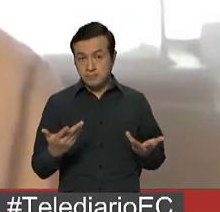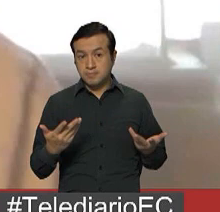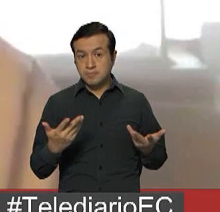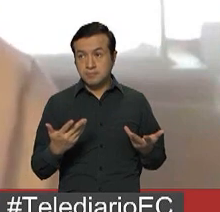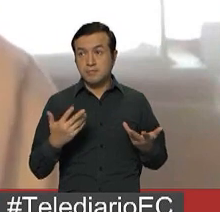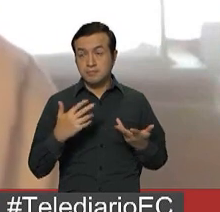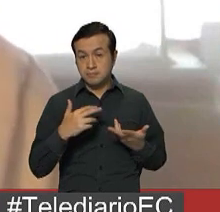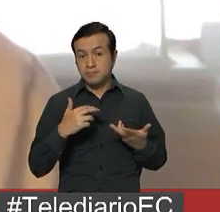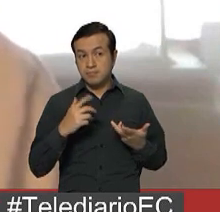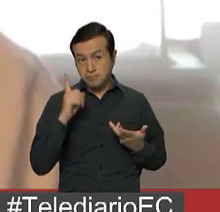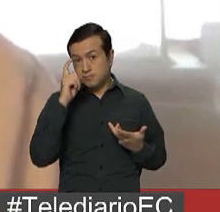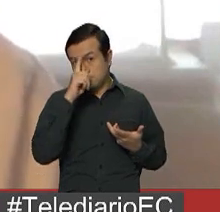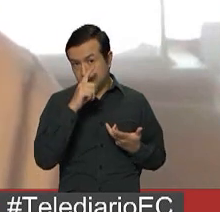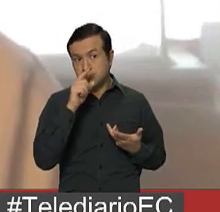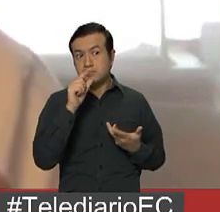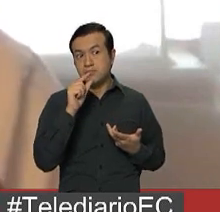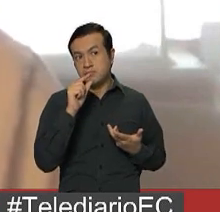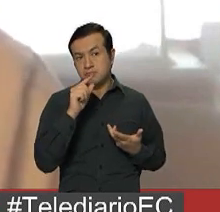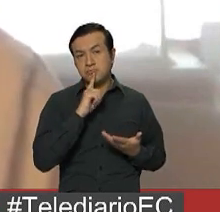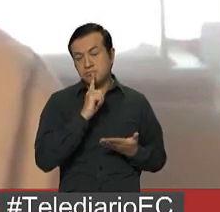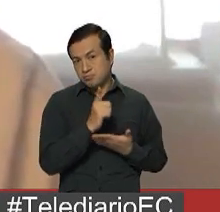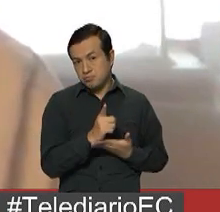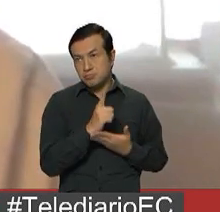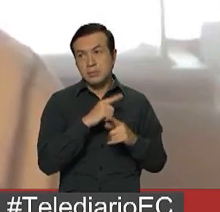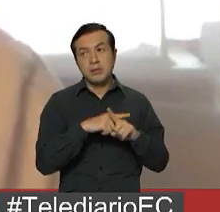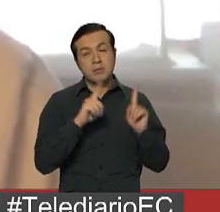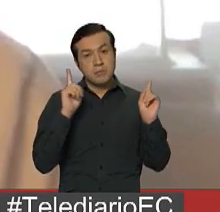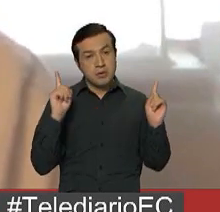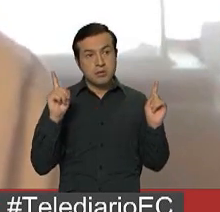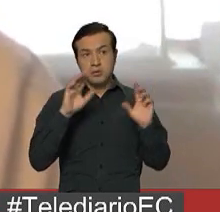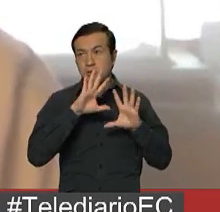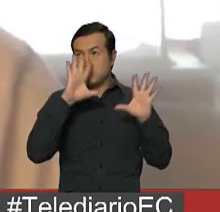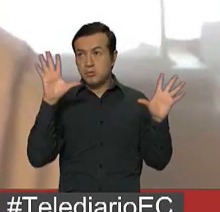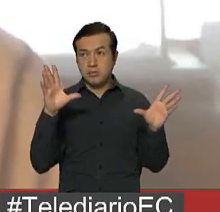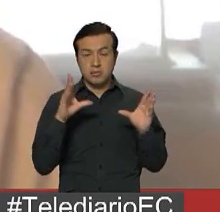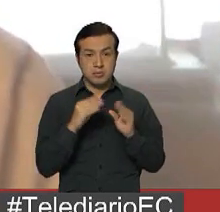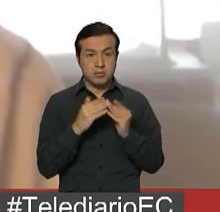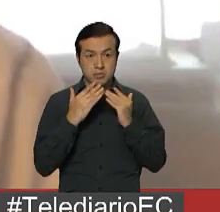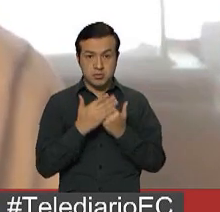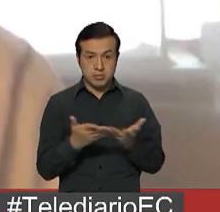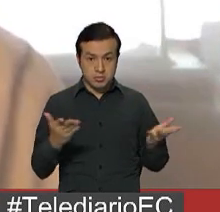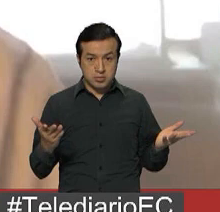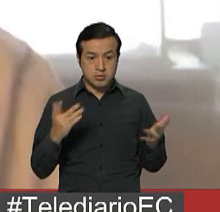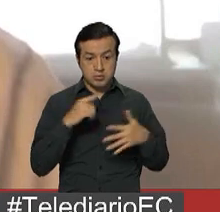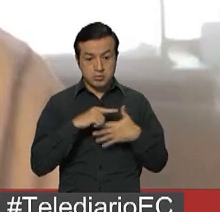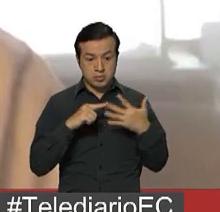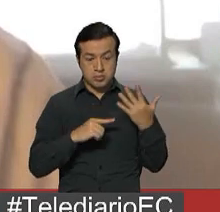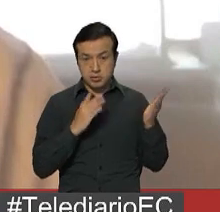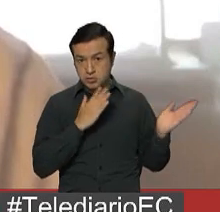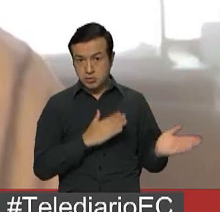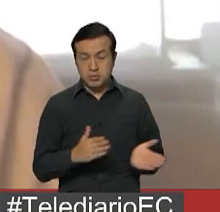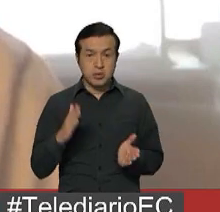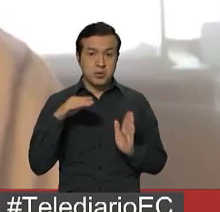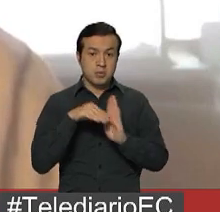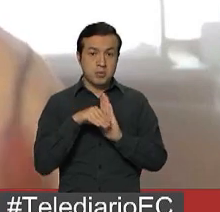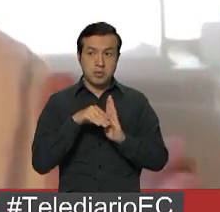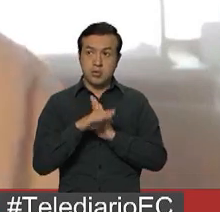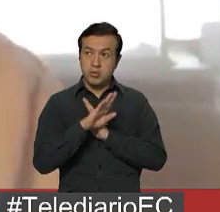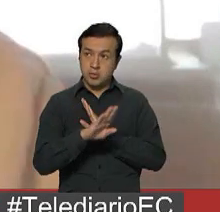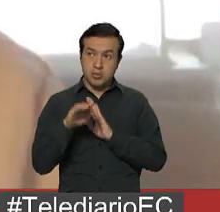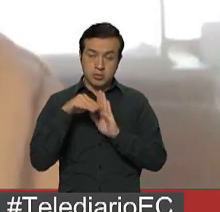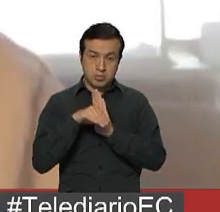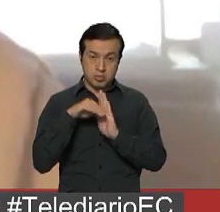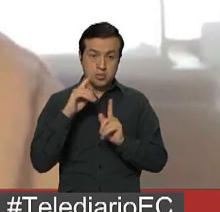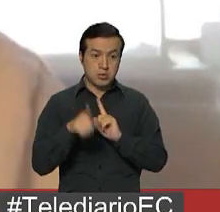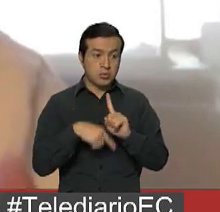efectos sin embargo en en términos de las herramientas que tiene el sector financiero y